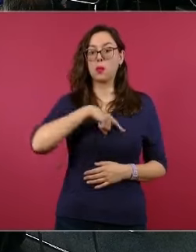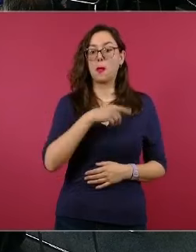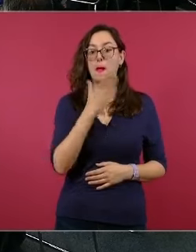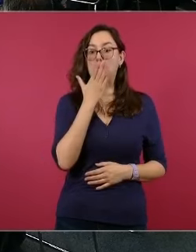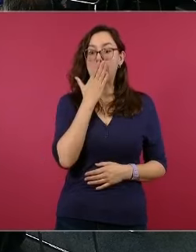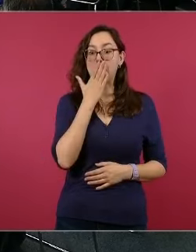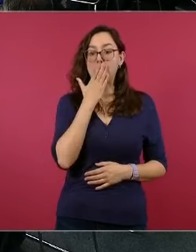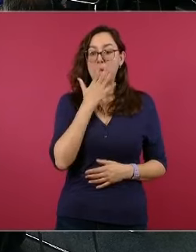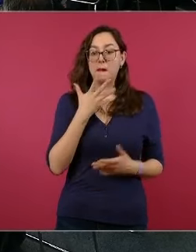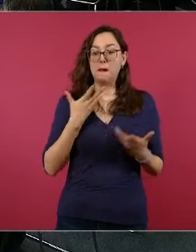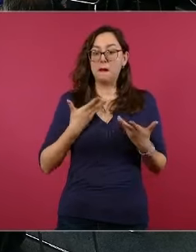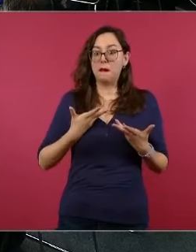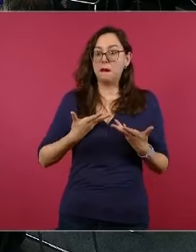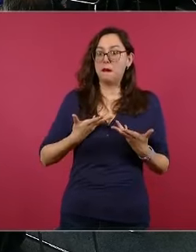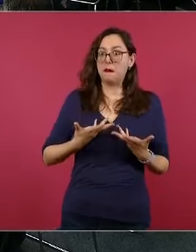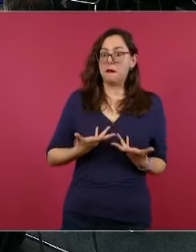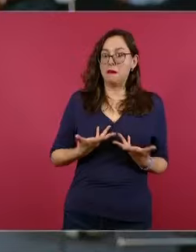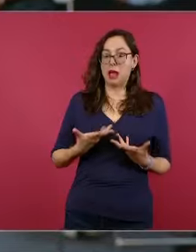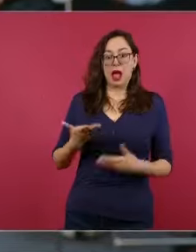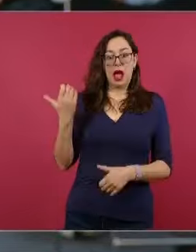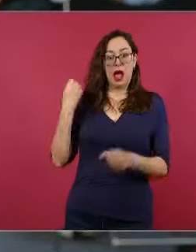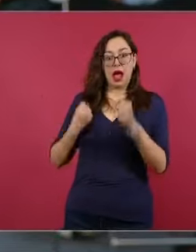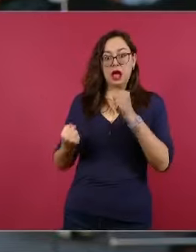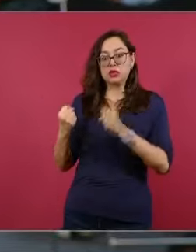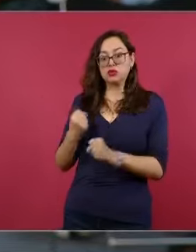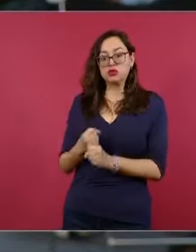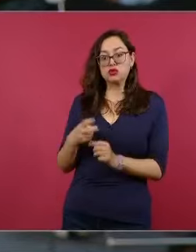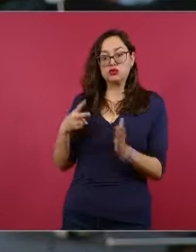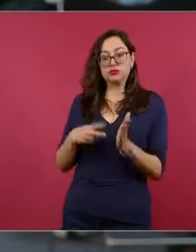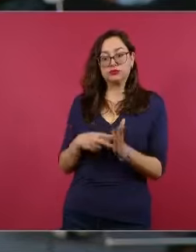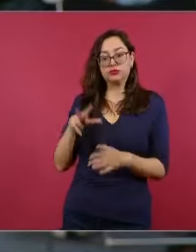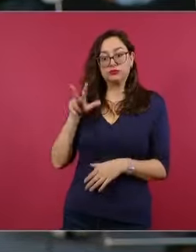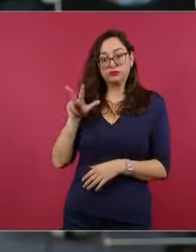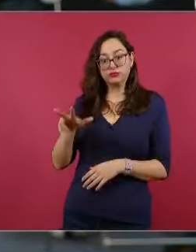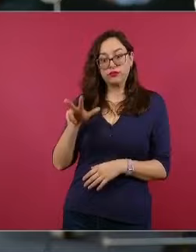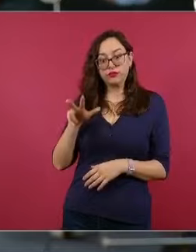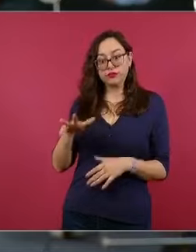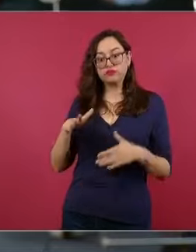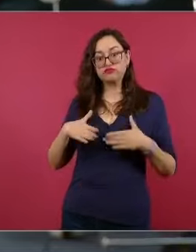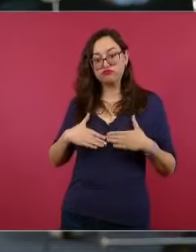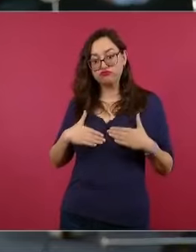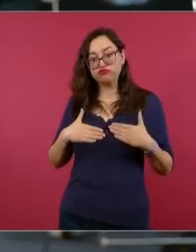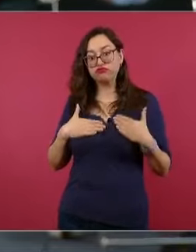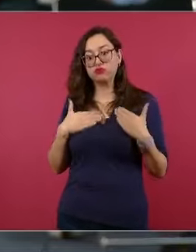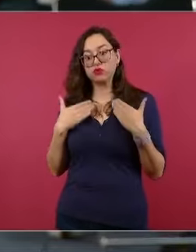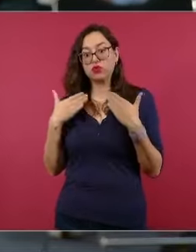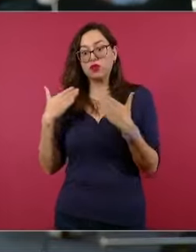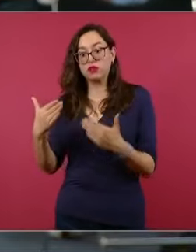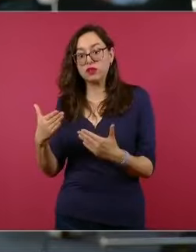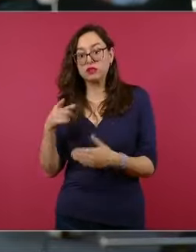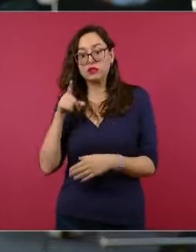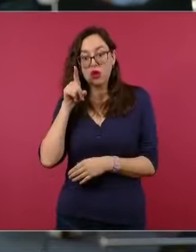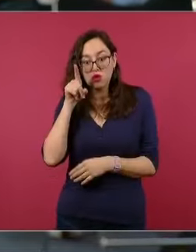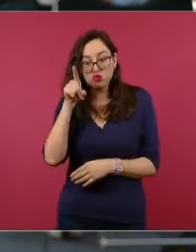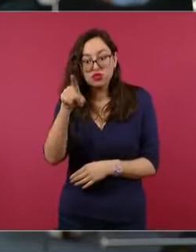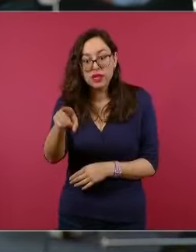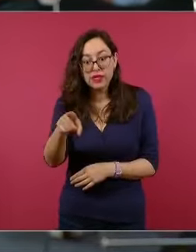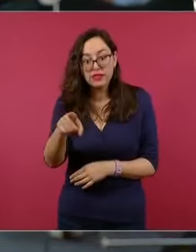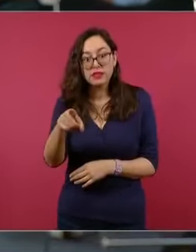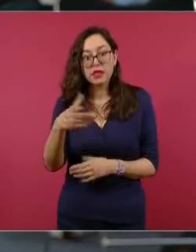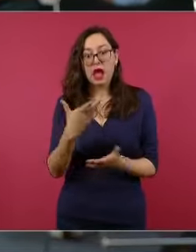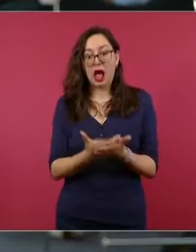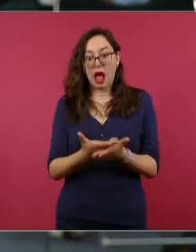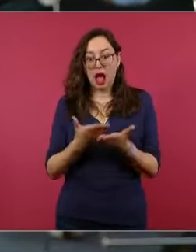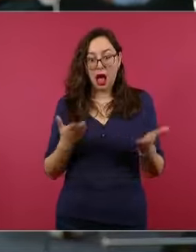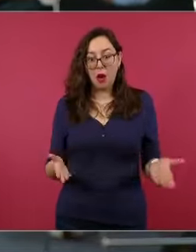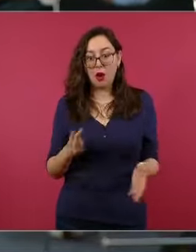2018 que votaron por usted eh votaron también por el retorno del padre ismo a Sonora